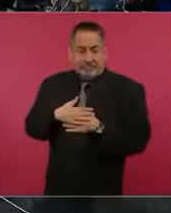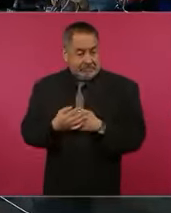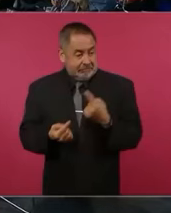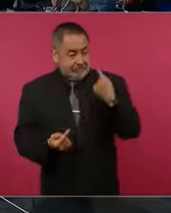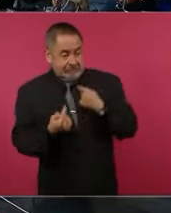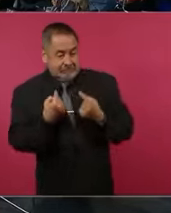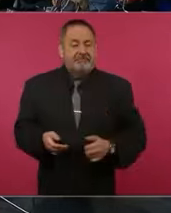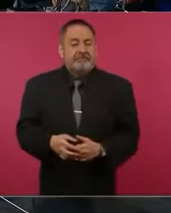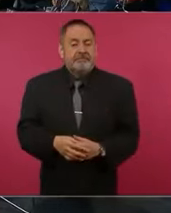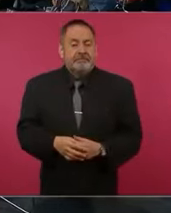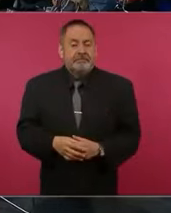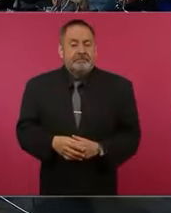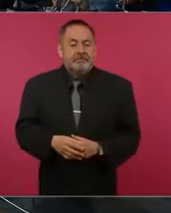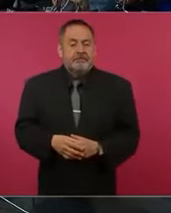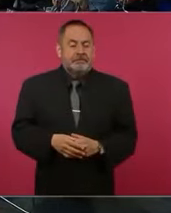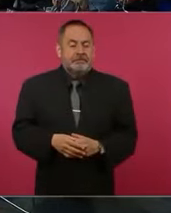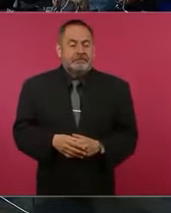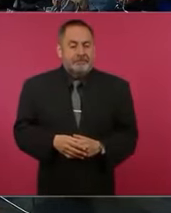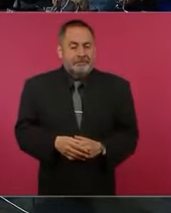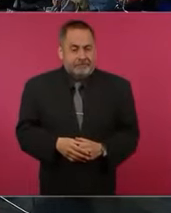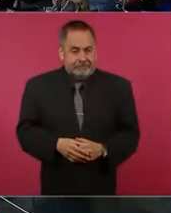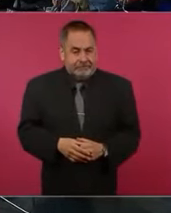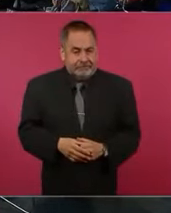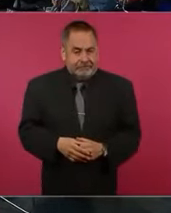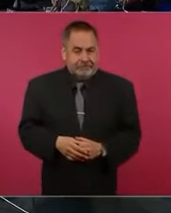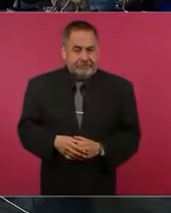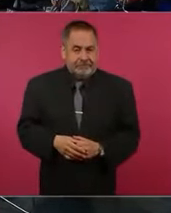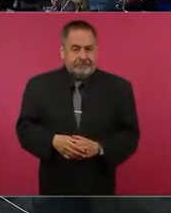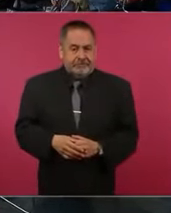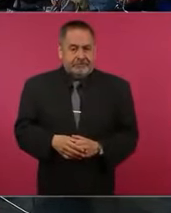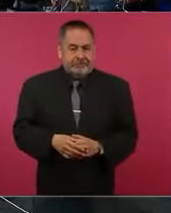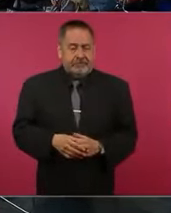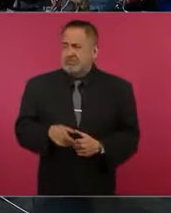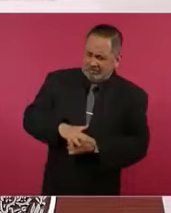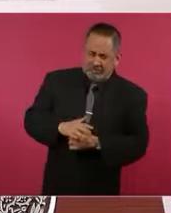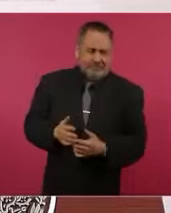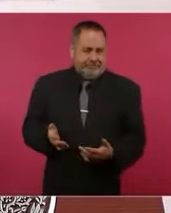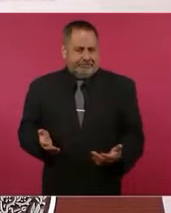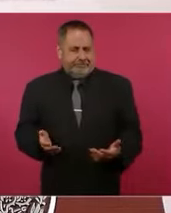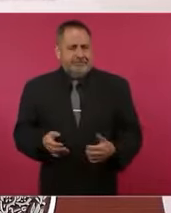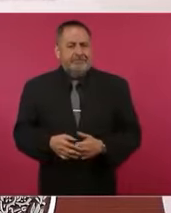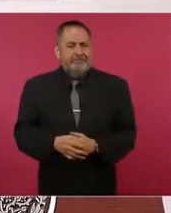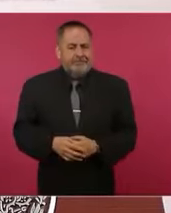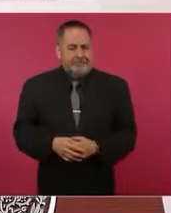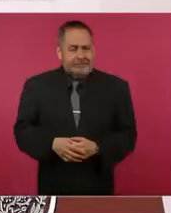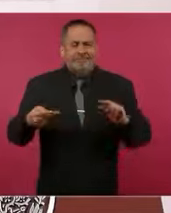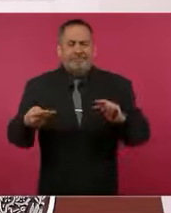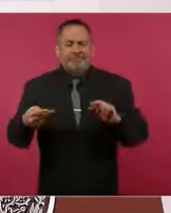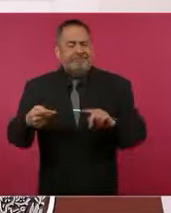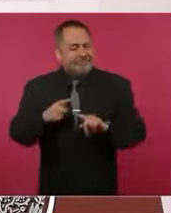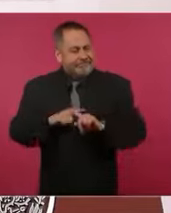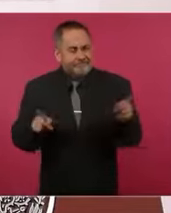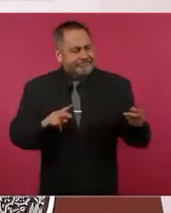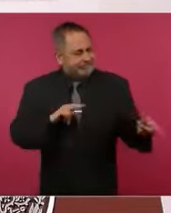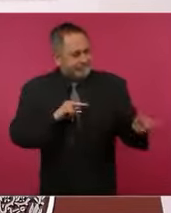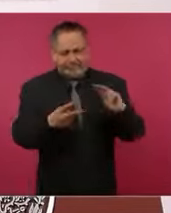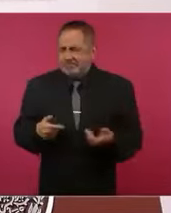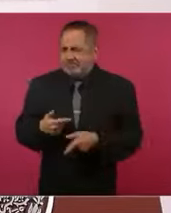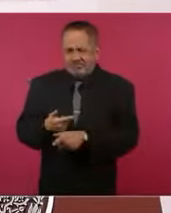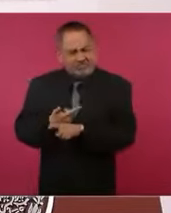persigue, se impide la libertad de expresión. Todo lo contrario, todo lo